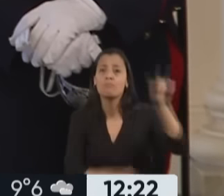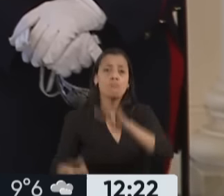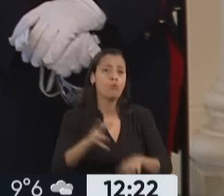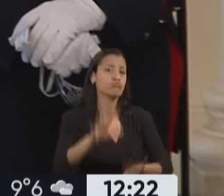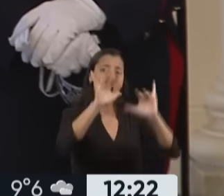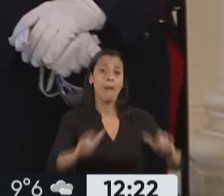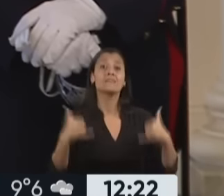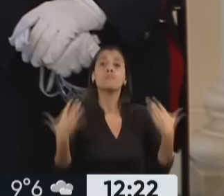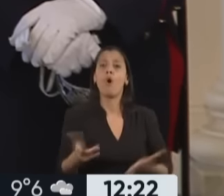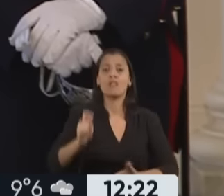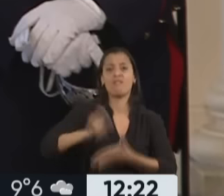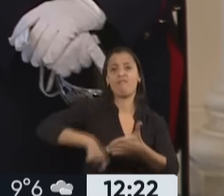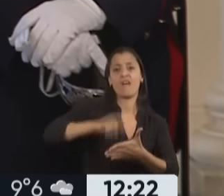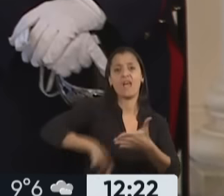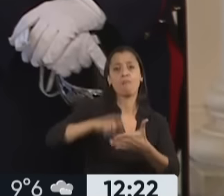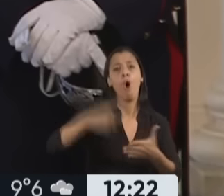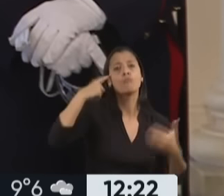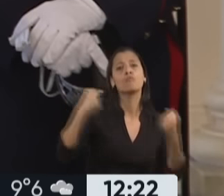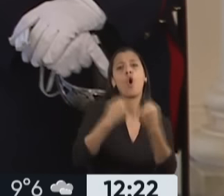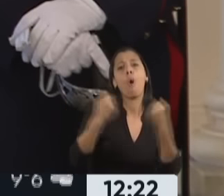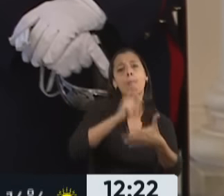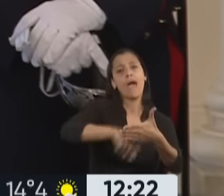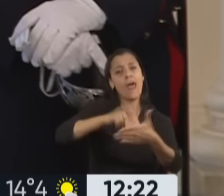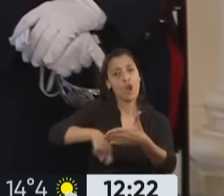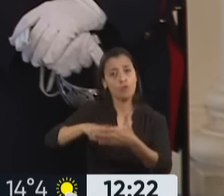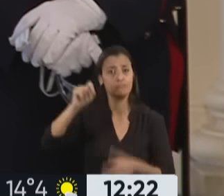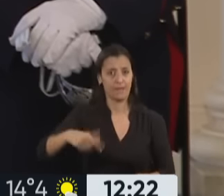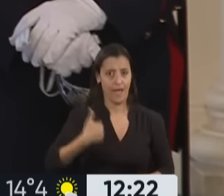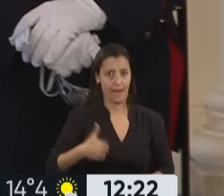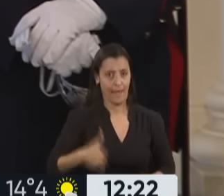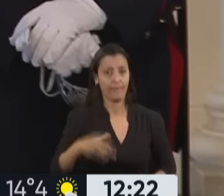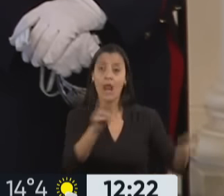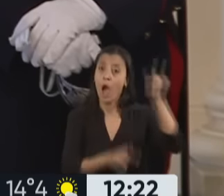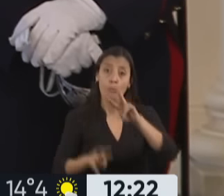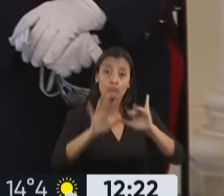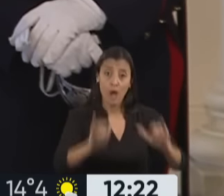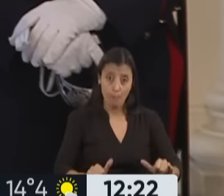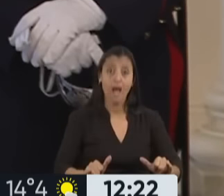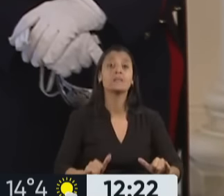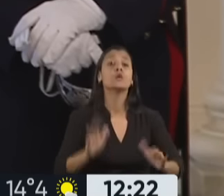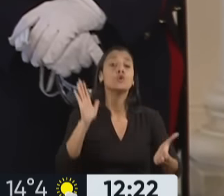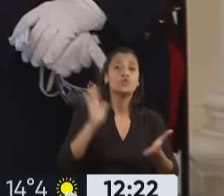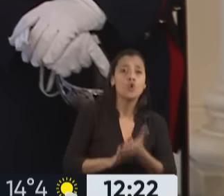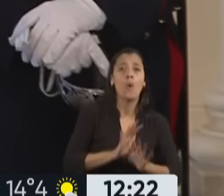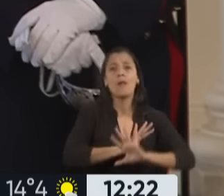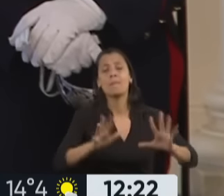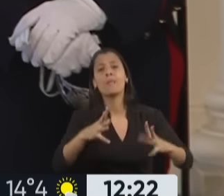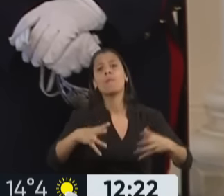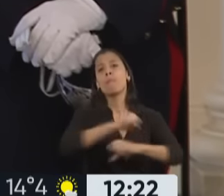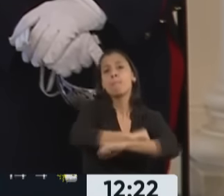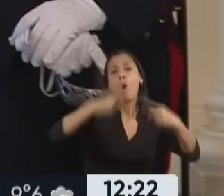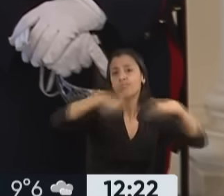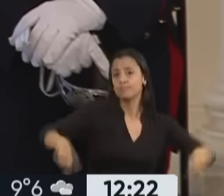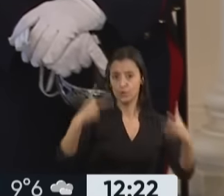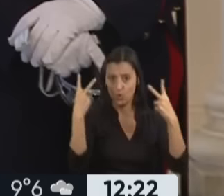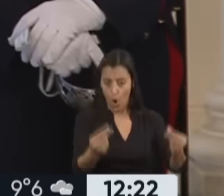eso firmó todos los convenios de Argentina sobre no proliferación nuclear